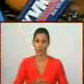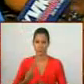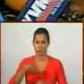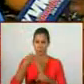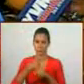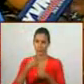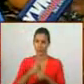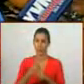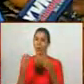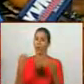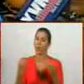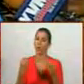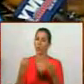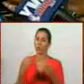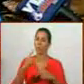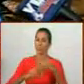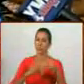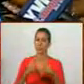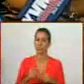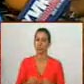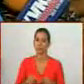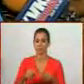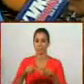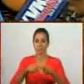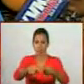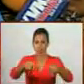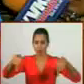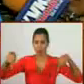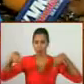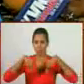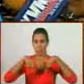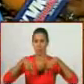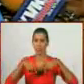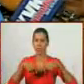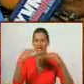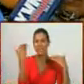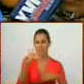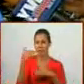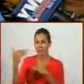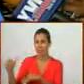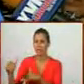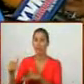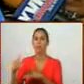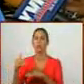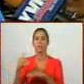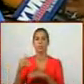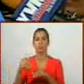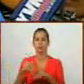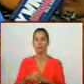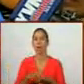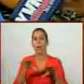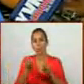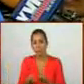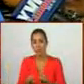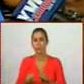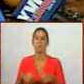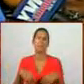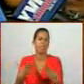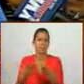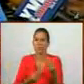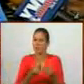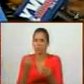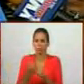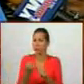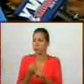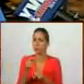líneas generales de cómo va a ser el proceso de demarcación, de ocupación y las actividades económicas productivas que van